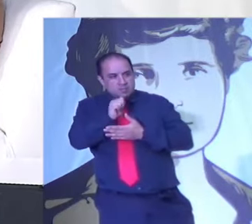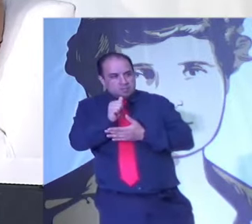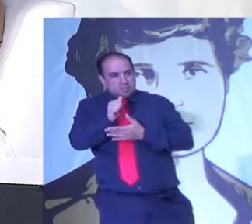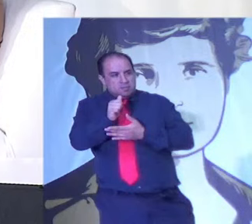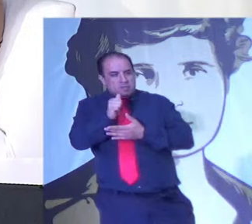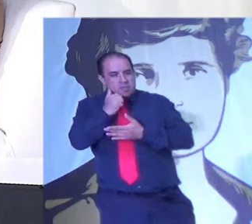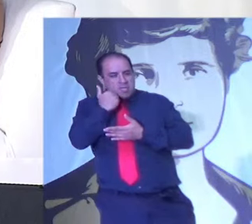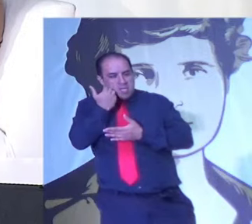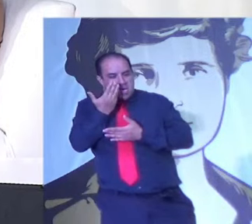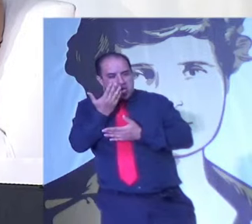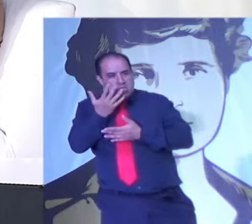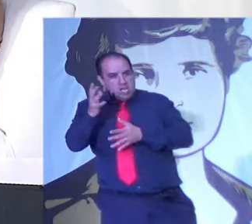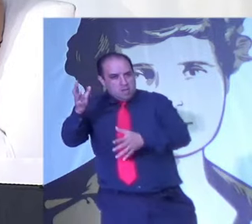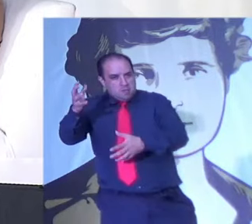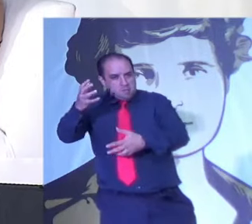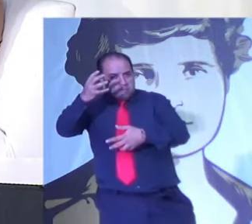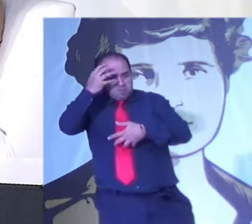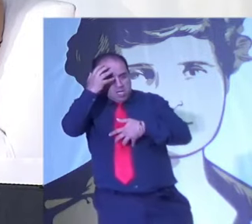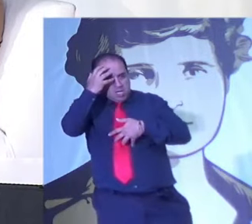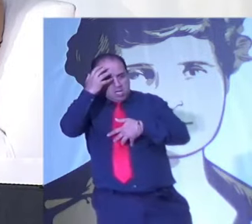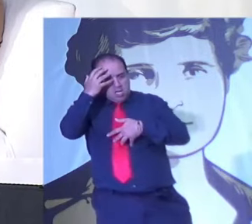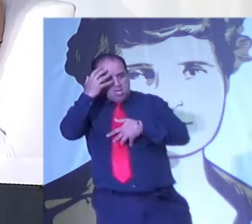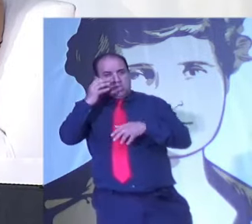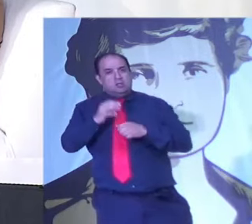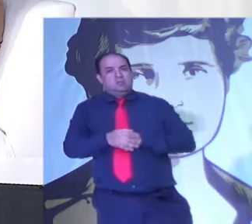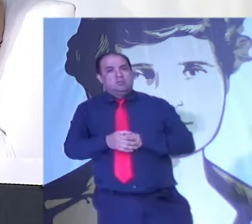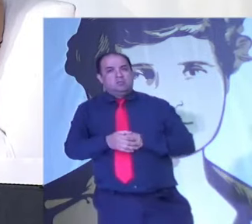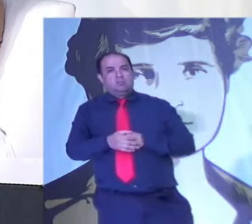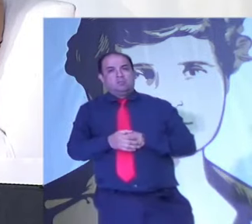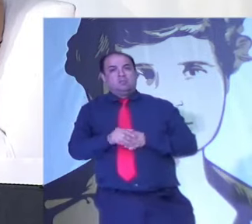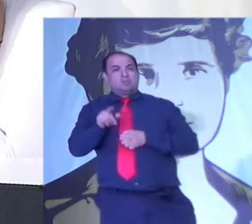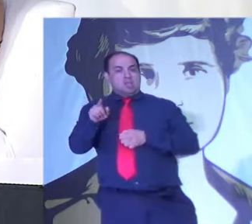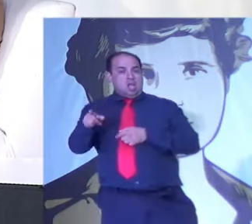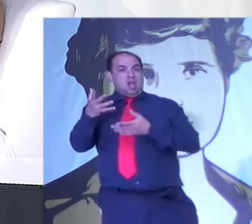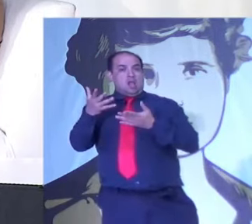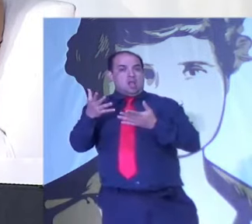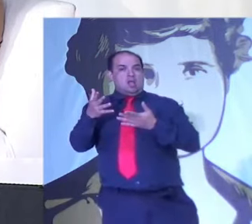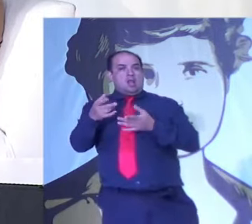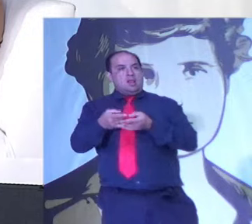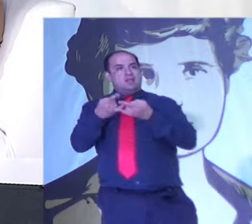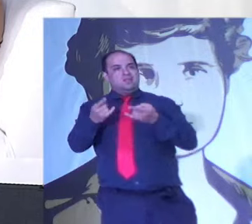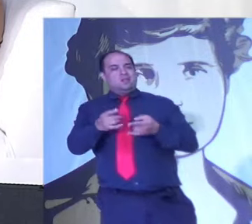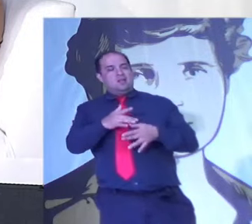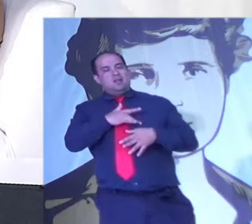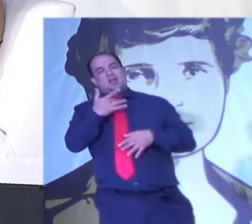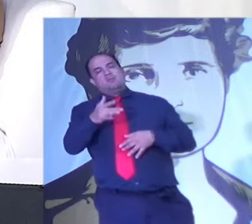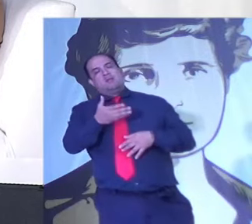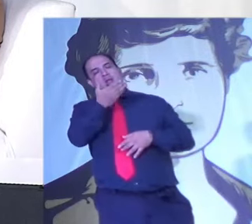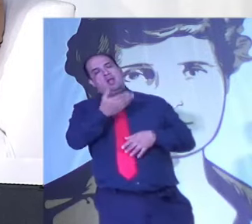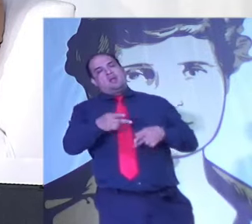ponerme en su lugar, ¿no? Entonces, él en el cuento, pues está enamorado de una persona en